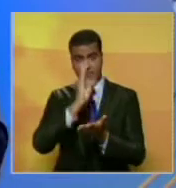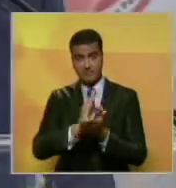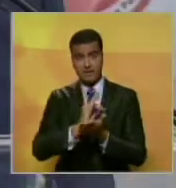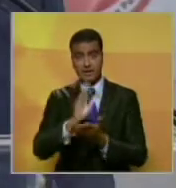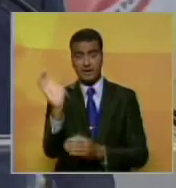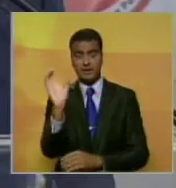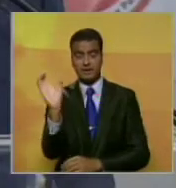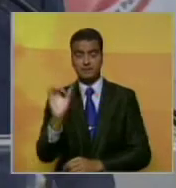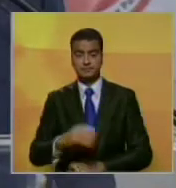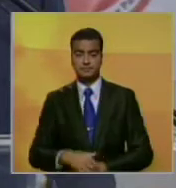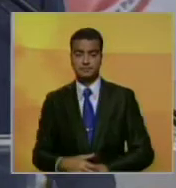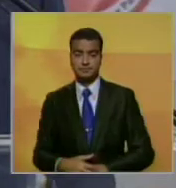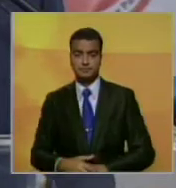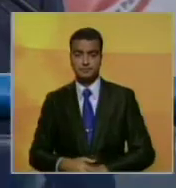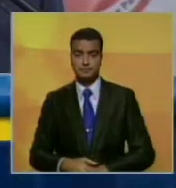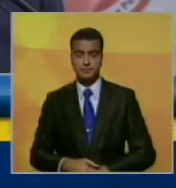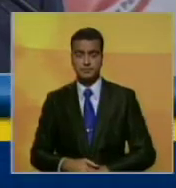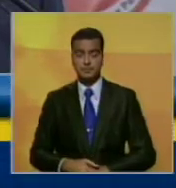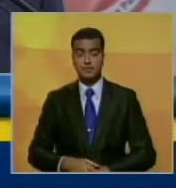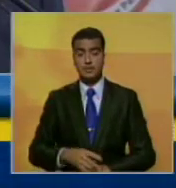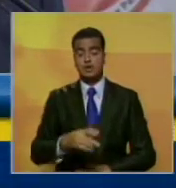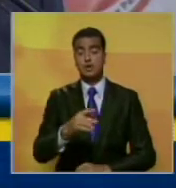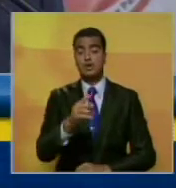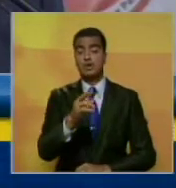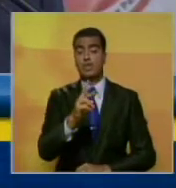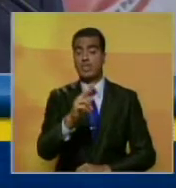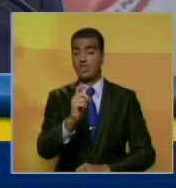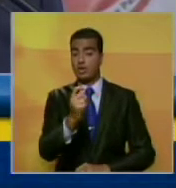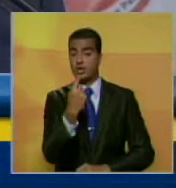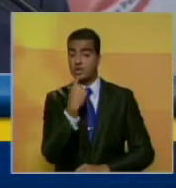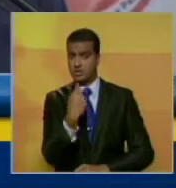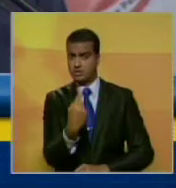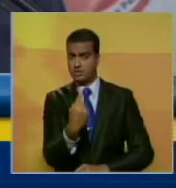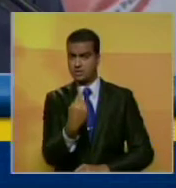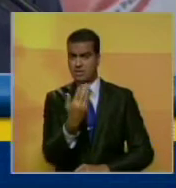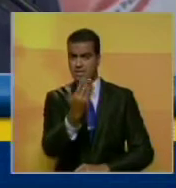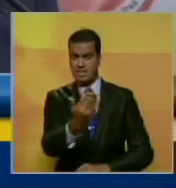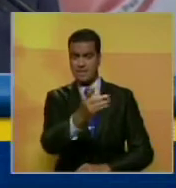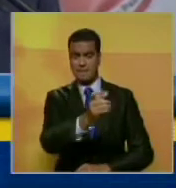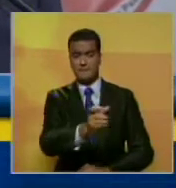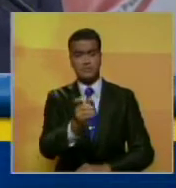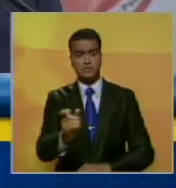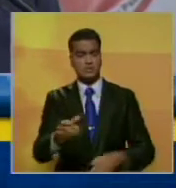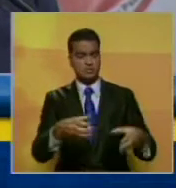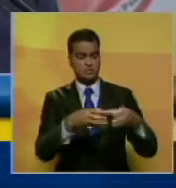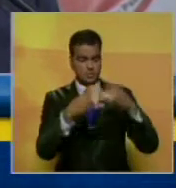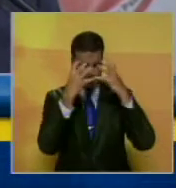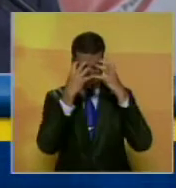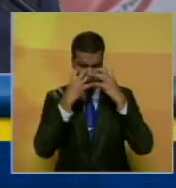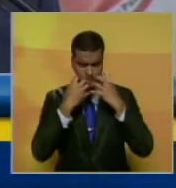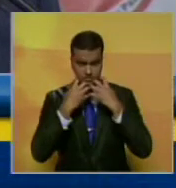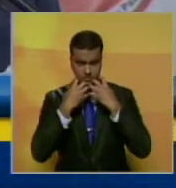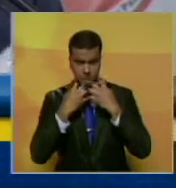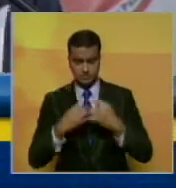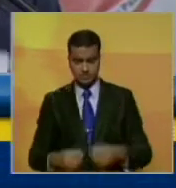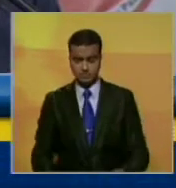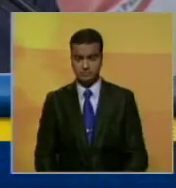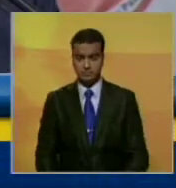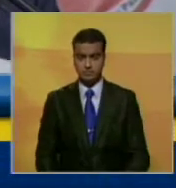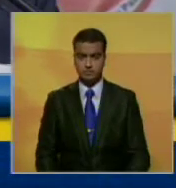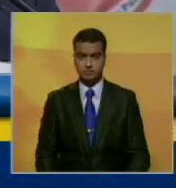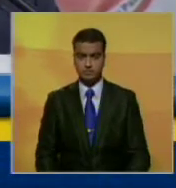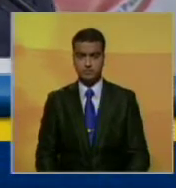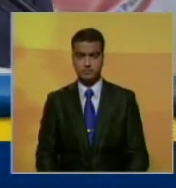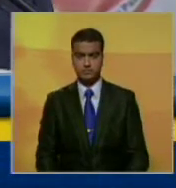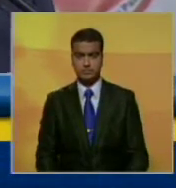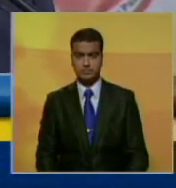Caracas. El ministro Rodríguez Torres explicó que estas personas pertenecen a presuntos grupos terroristas.